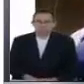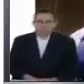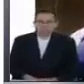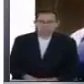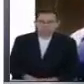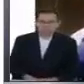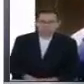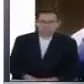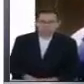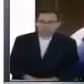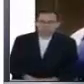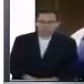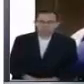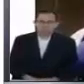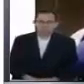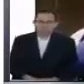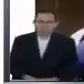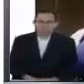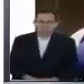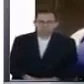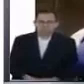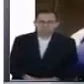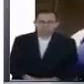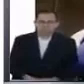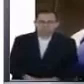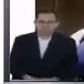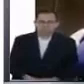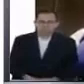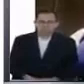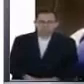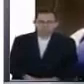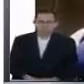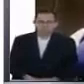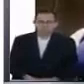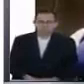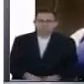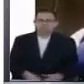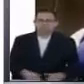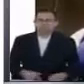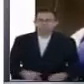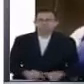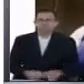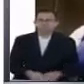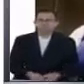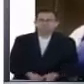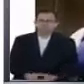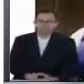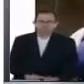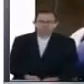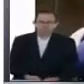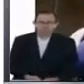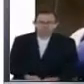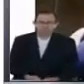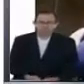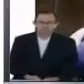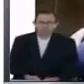Así es, escúchame. Escúchame. El problema fue el pecado, porque el Señor es